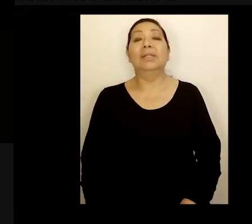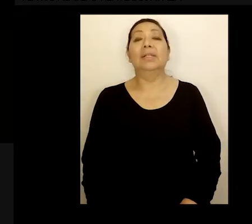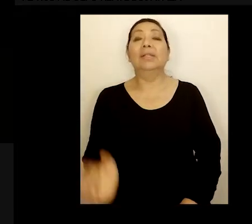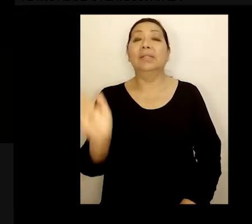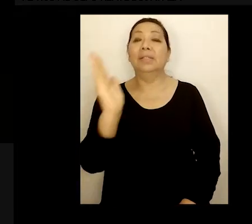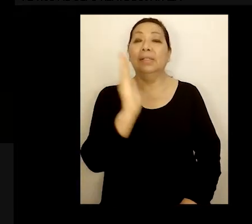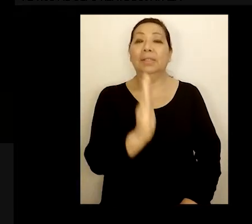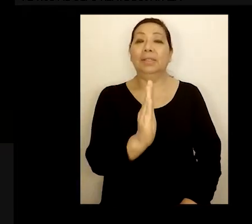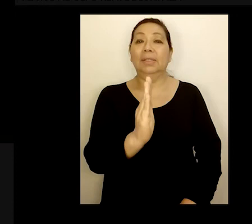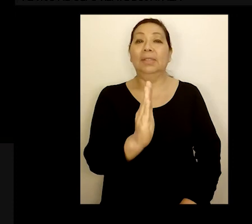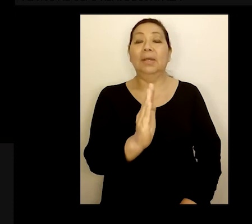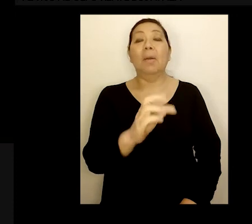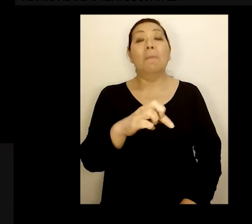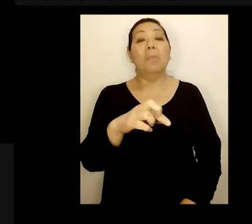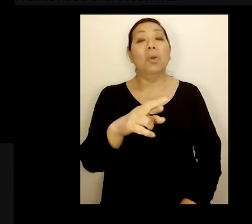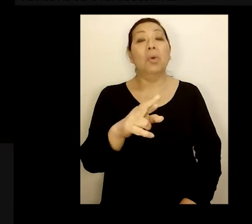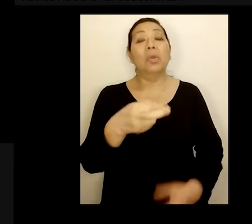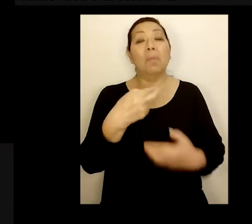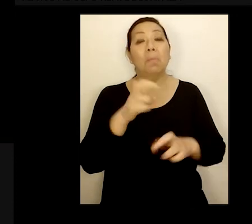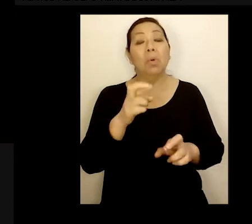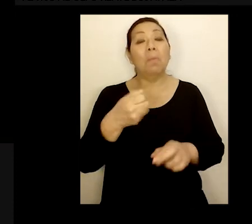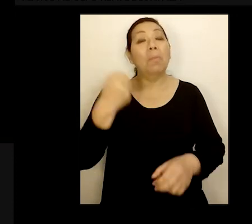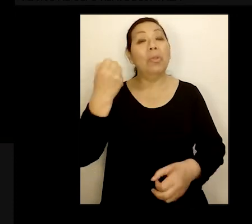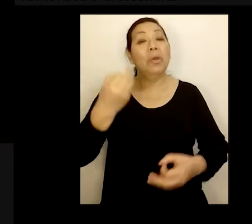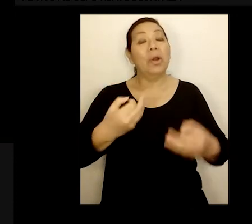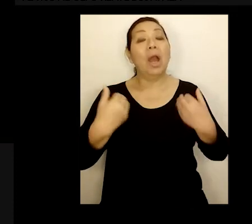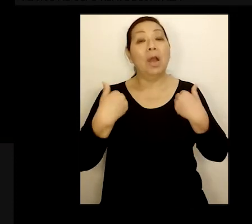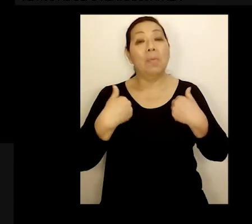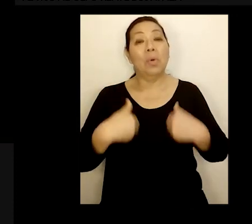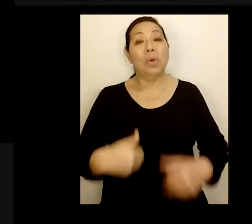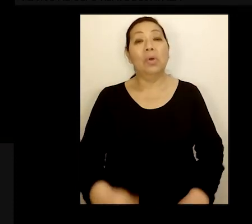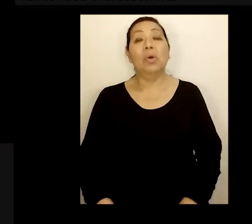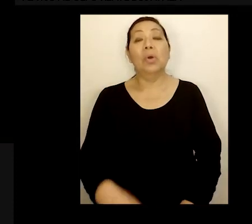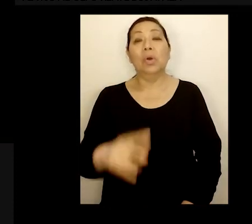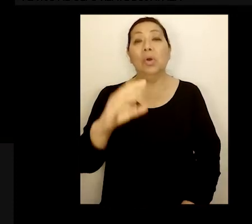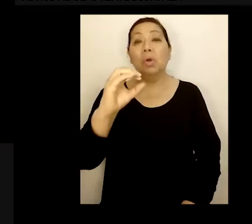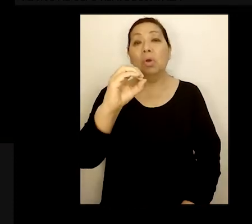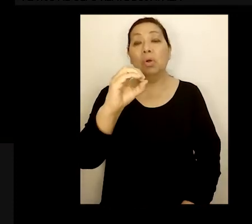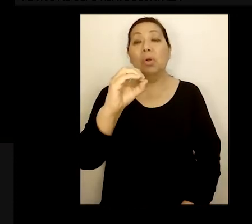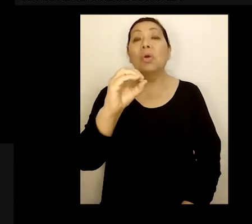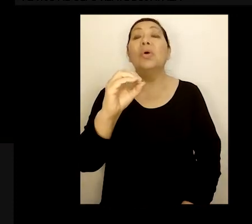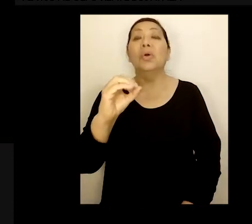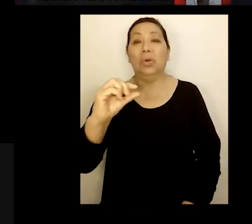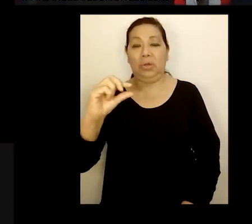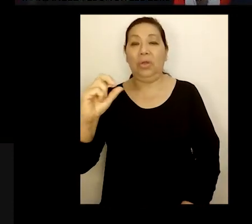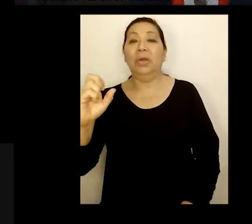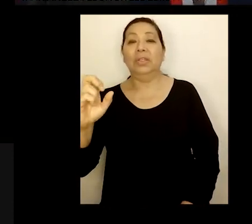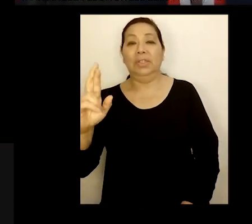en representación de la Procuraduría Pública del Poder Judicial, el abogado Roger Puma Paco.